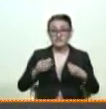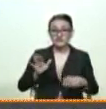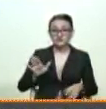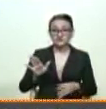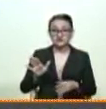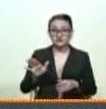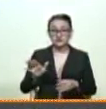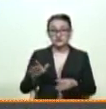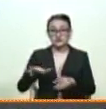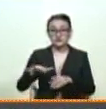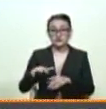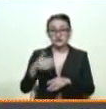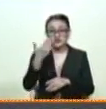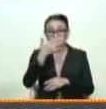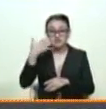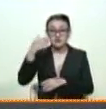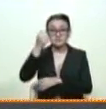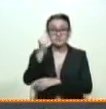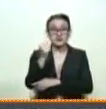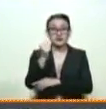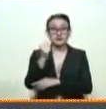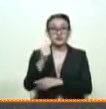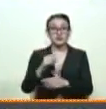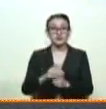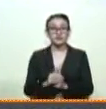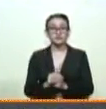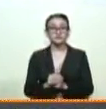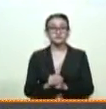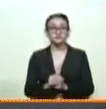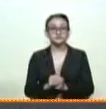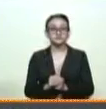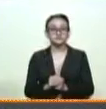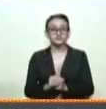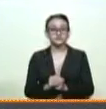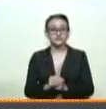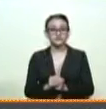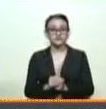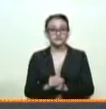como imperio y seguir erigiéndose como hegemones del mundo.